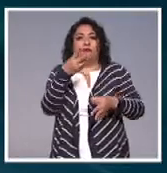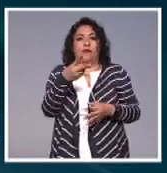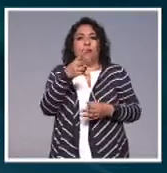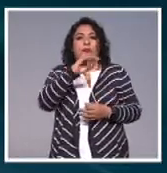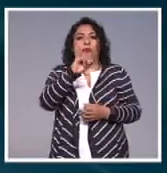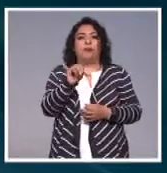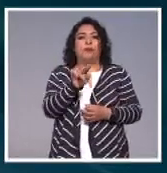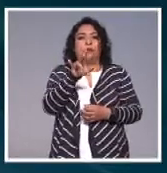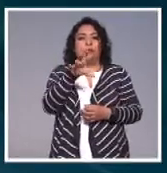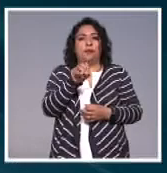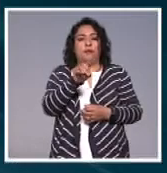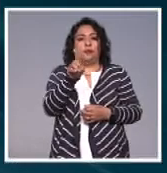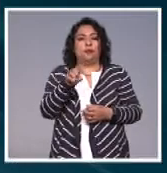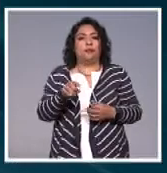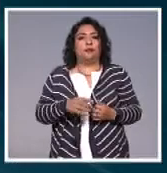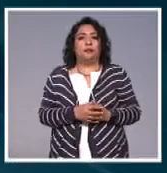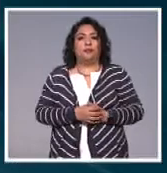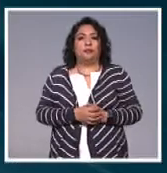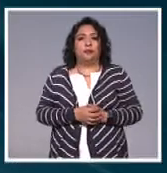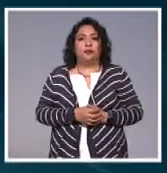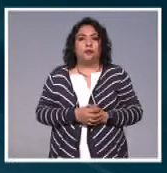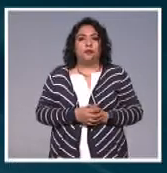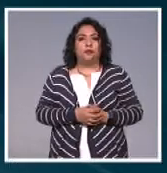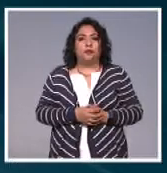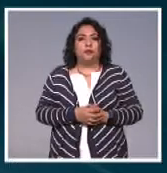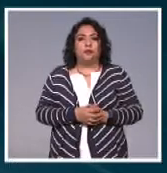22, Julio López.